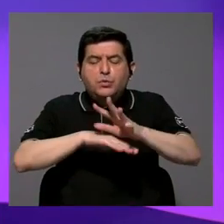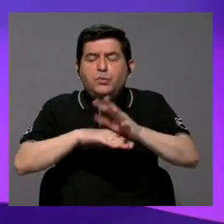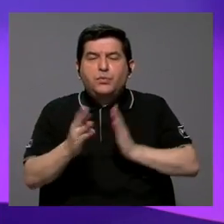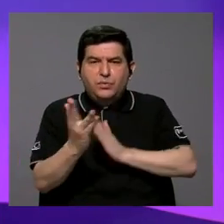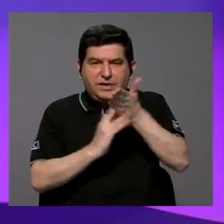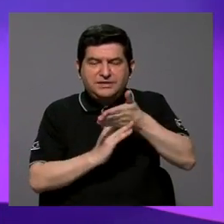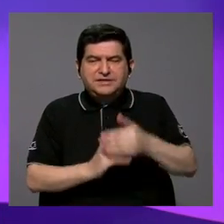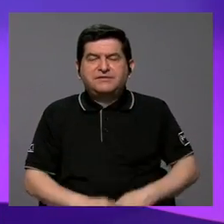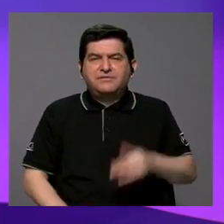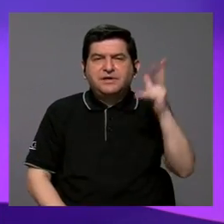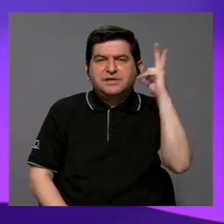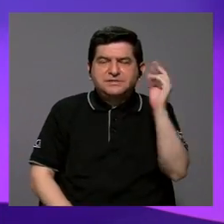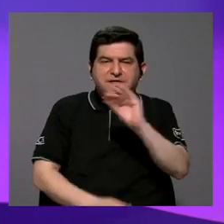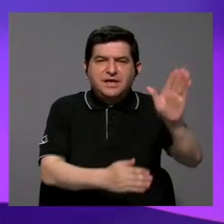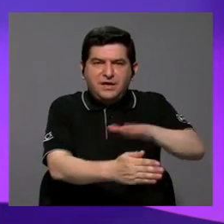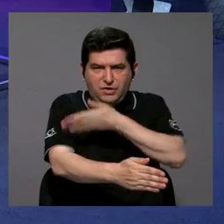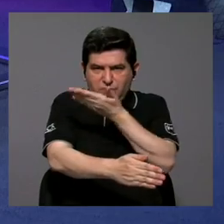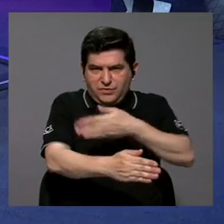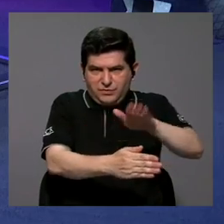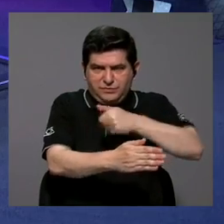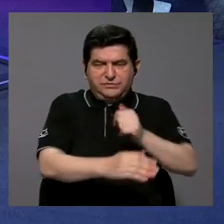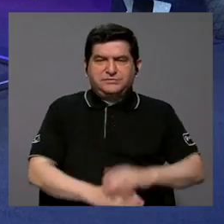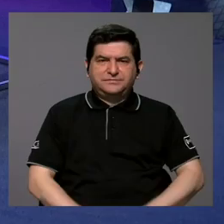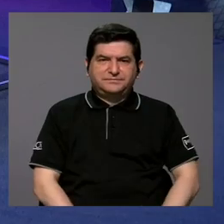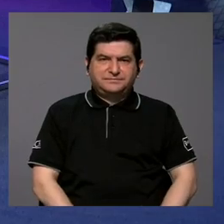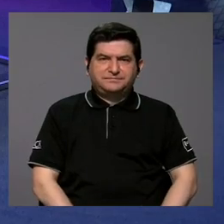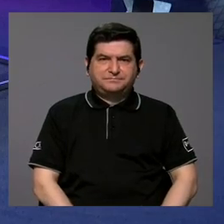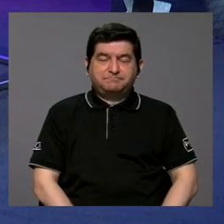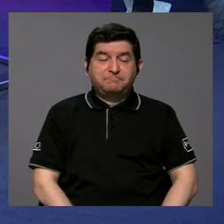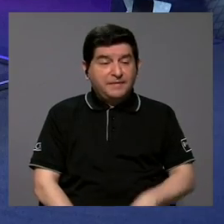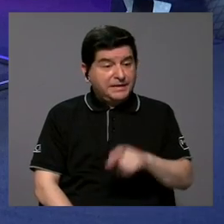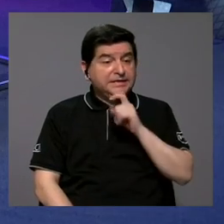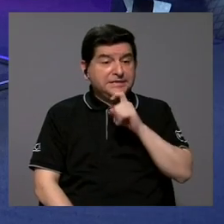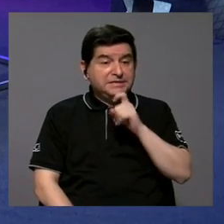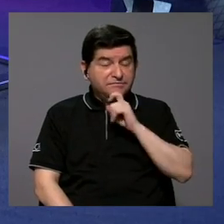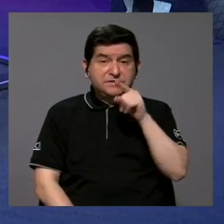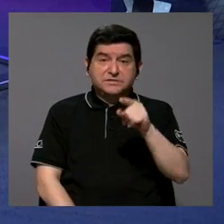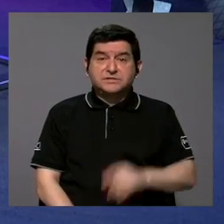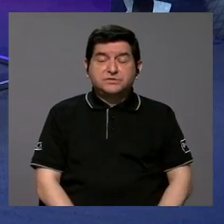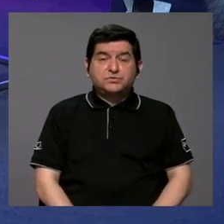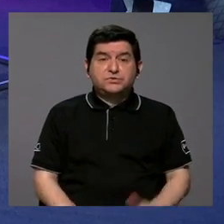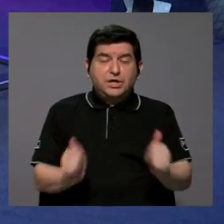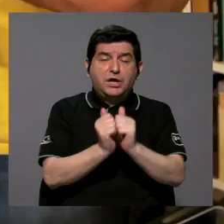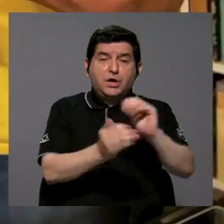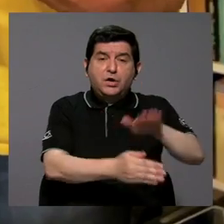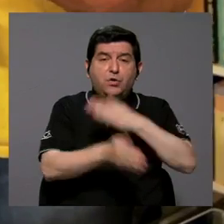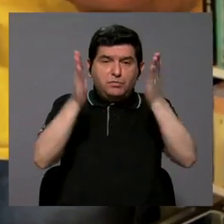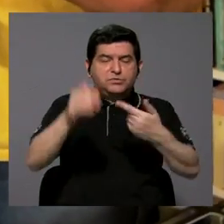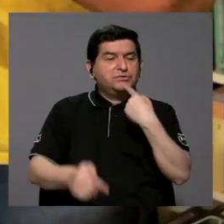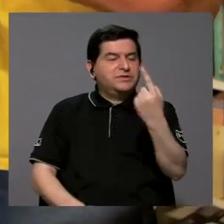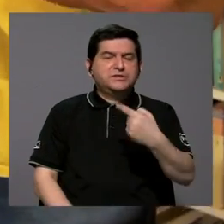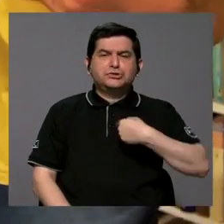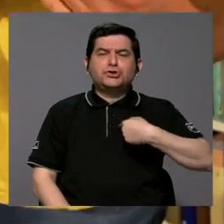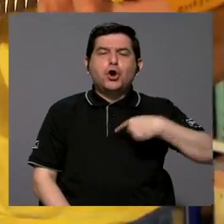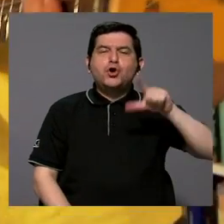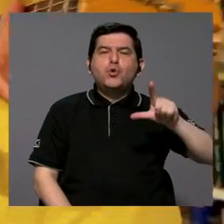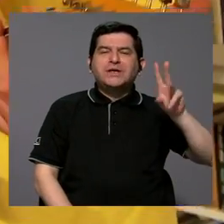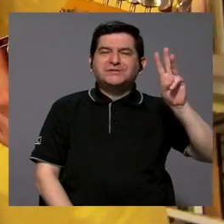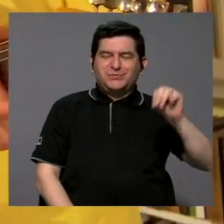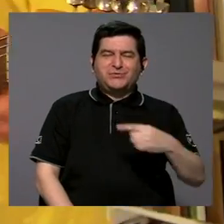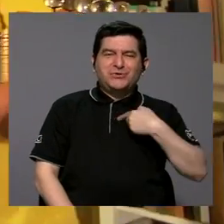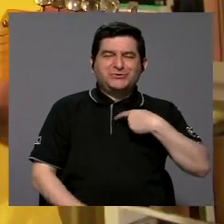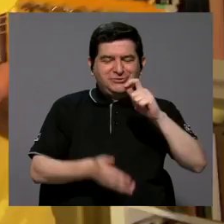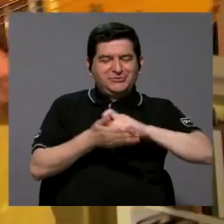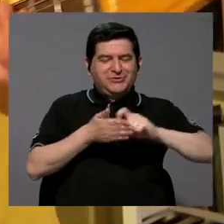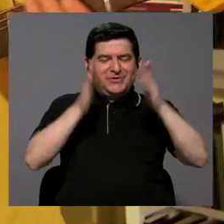del sonido y la música? Y entonces, pues es difícil, si vos llegás donde músicos y les decís, mira, yo soy Luis Muñoz, yo